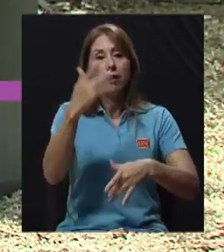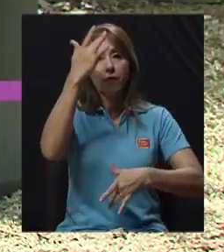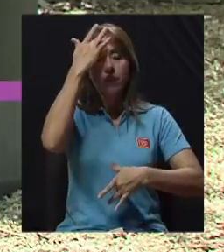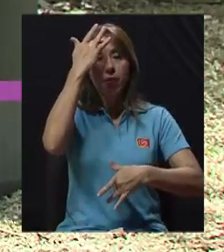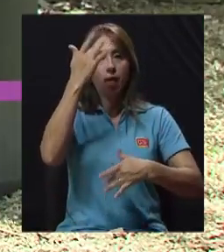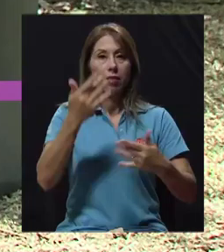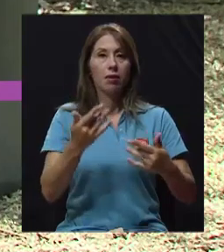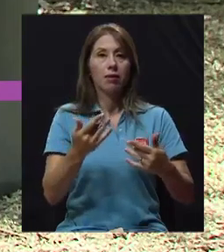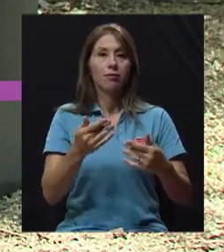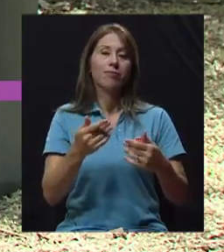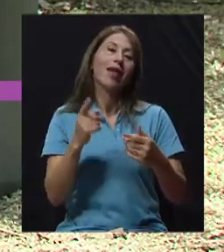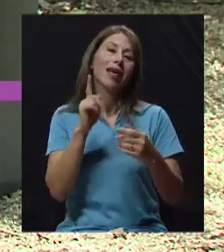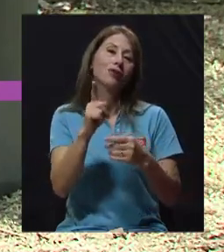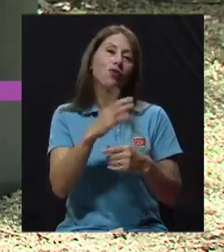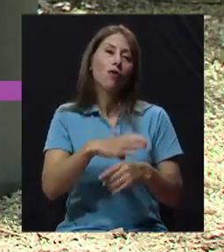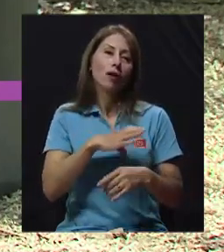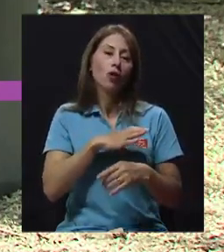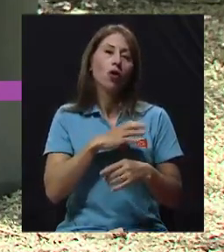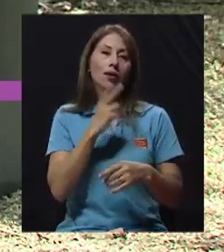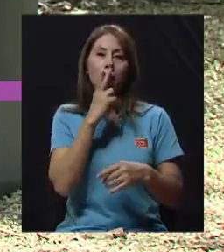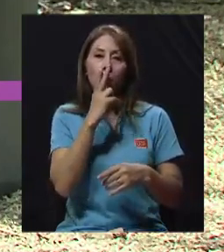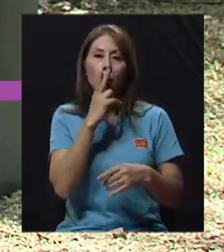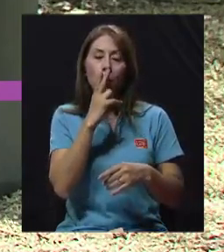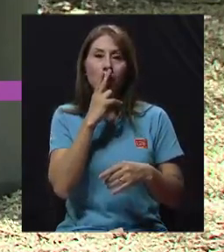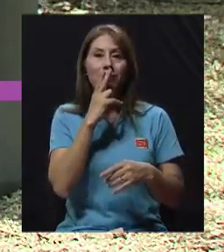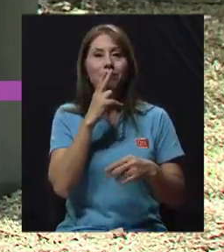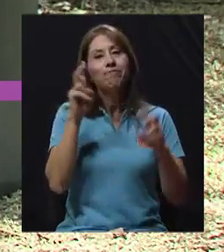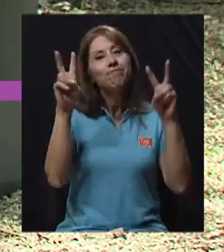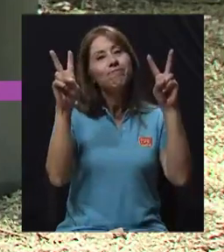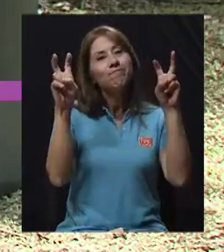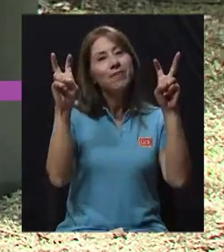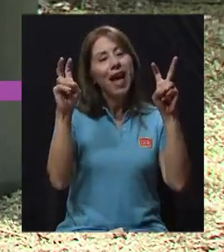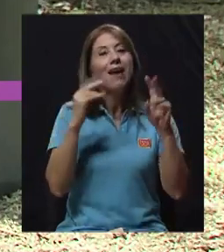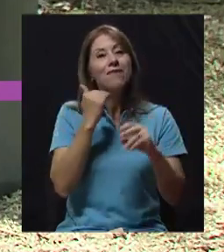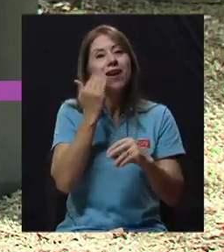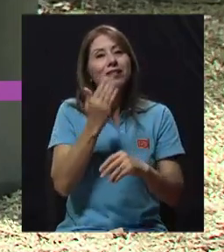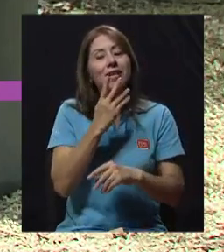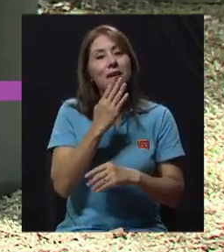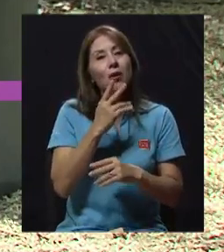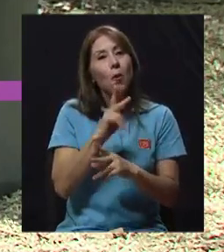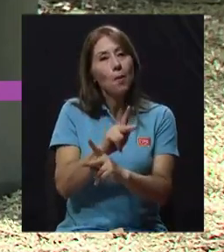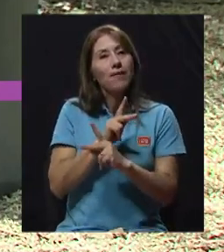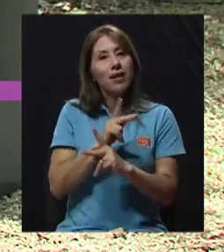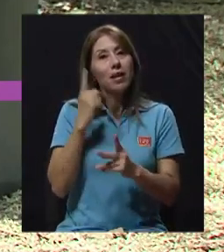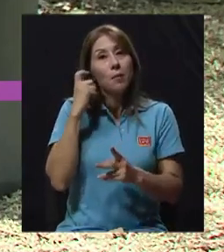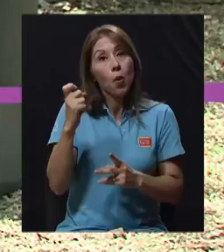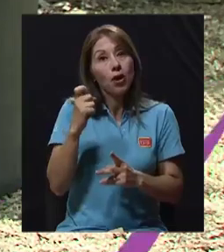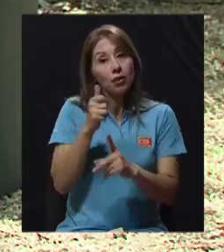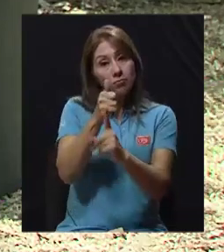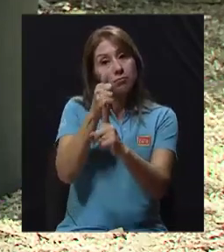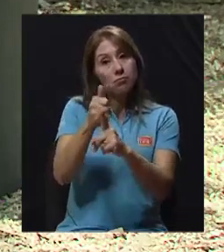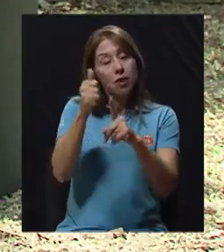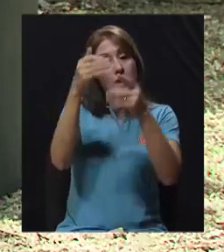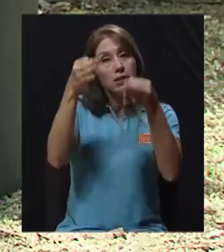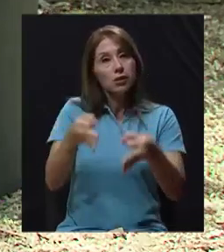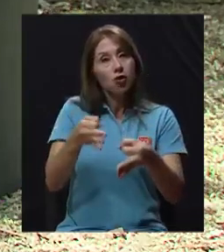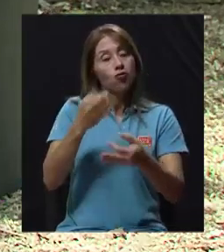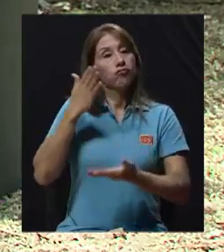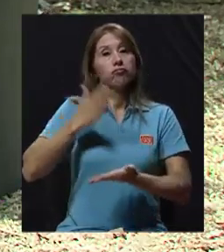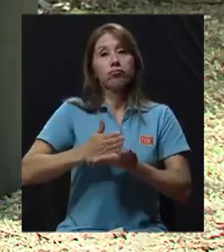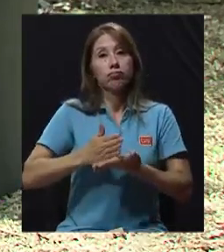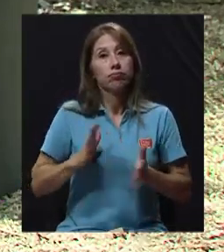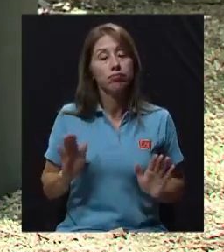cardíaca y es un factor, digamos, entre comillas, de fácilmente prevenible, ¿verdad? Porque eso es el cigarrillo es una decisión